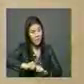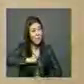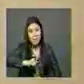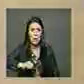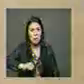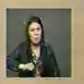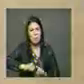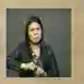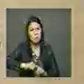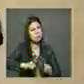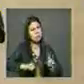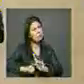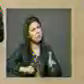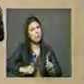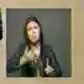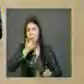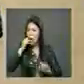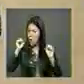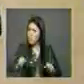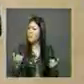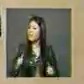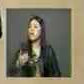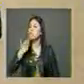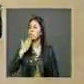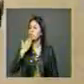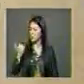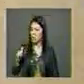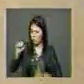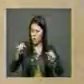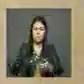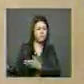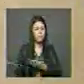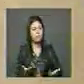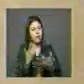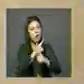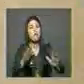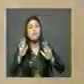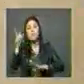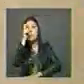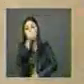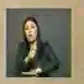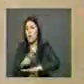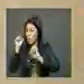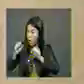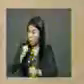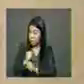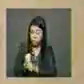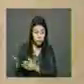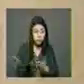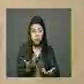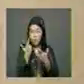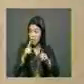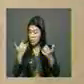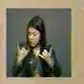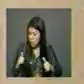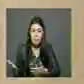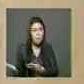puede entenderse como razón suficiente para habilitar a la Procuraduría para